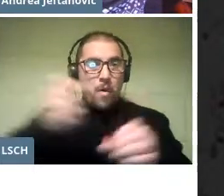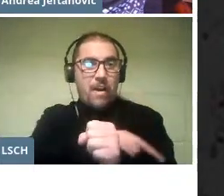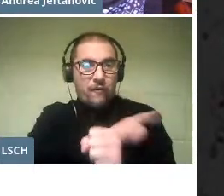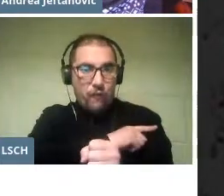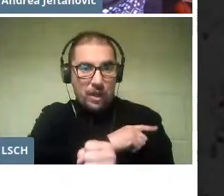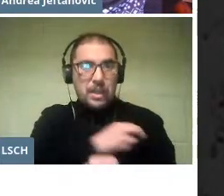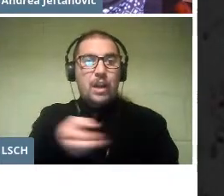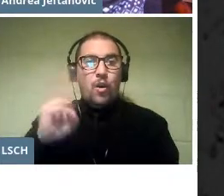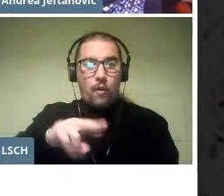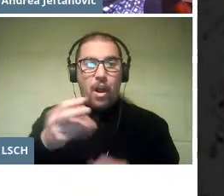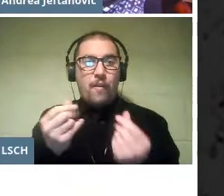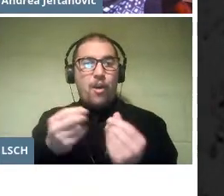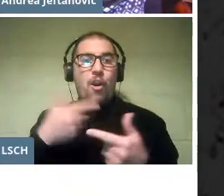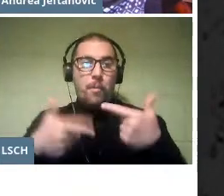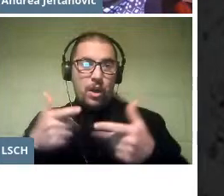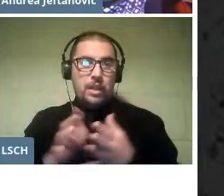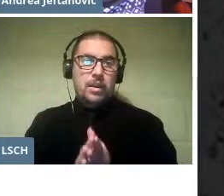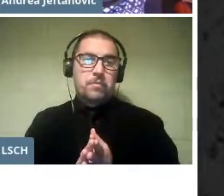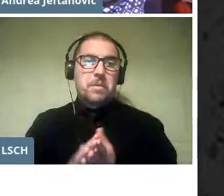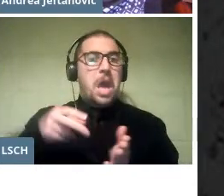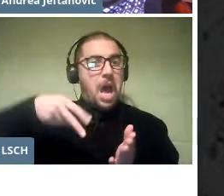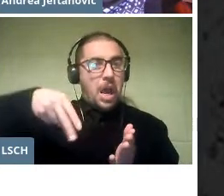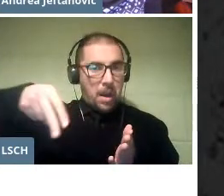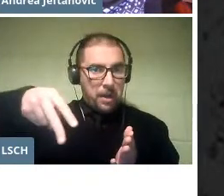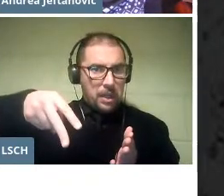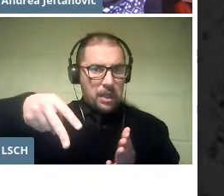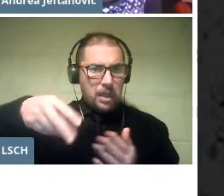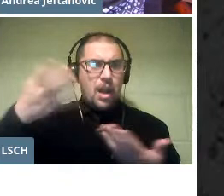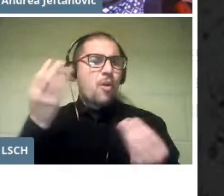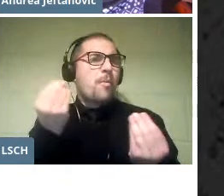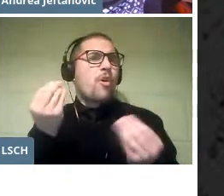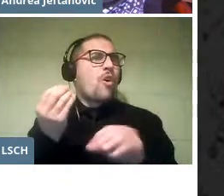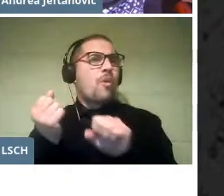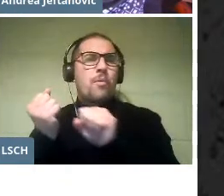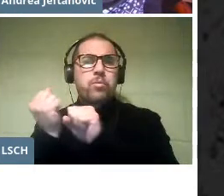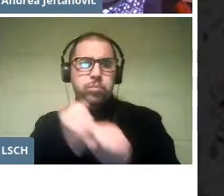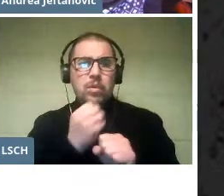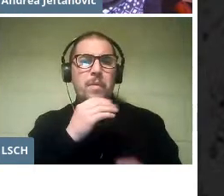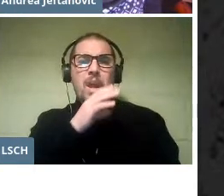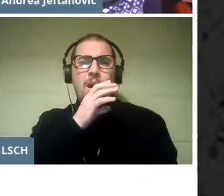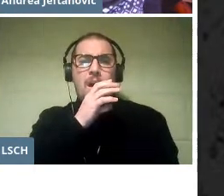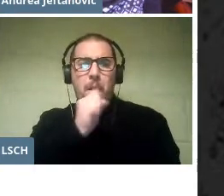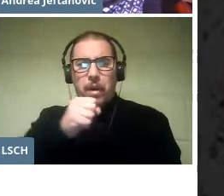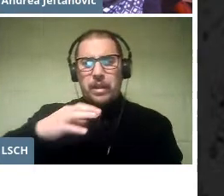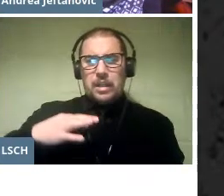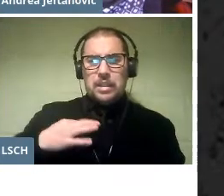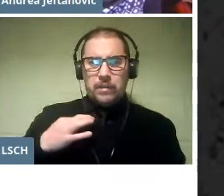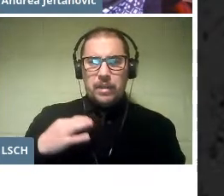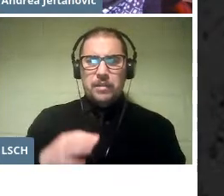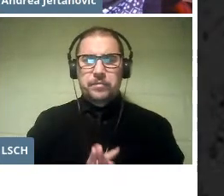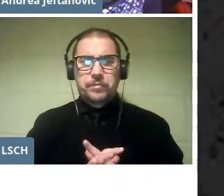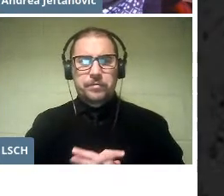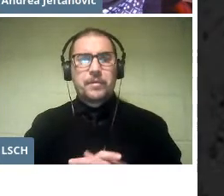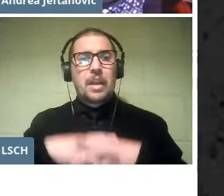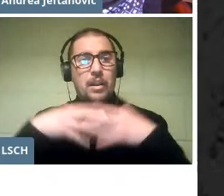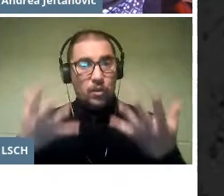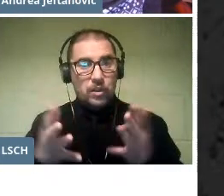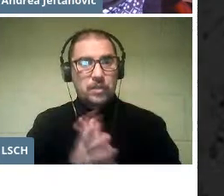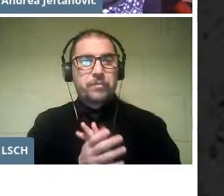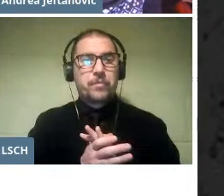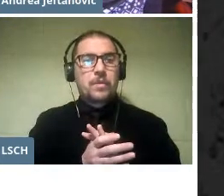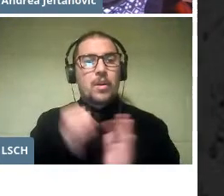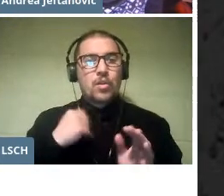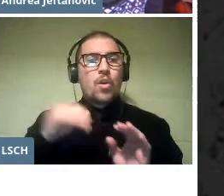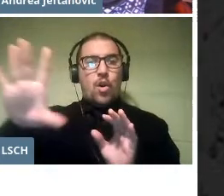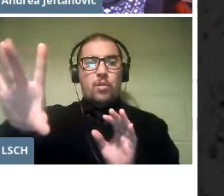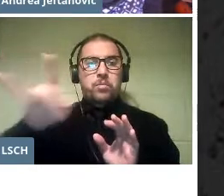su valor político. Caminar tiene algo de desobediencia y de resistencia civil. En este sentido, recupero las